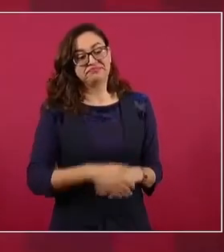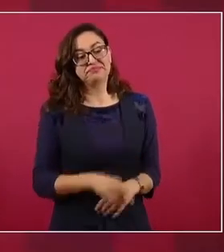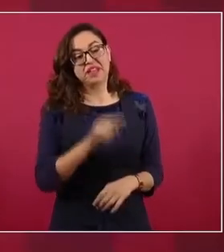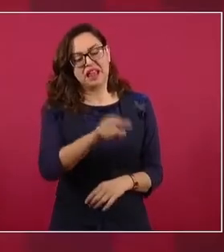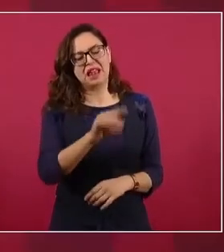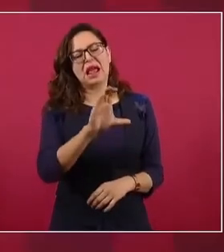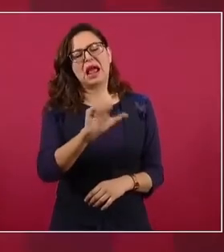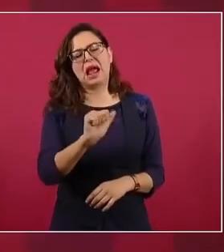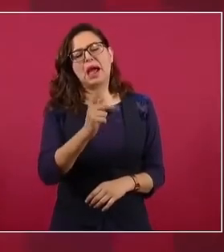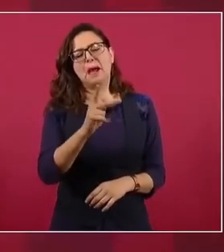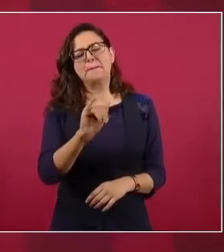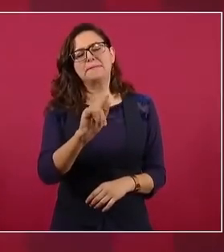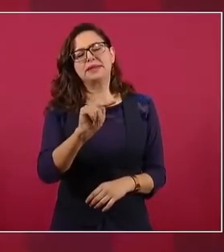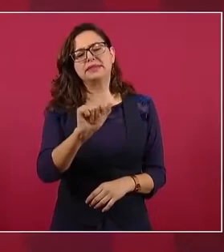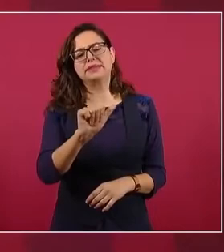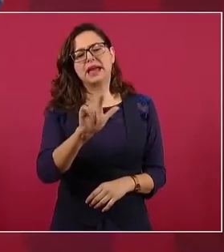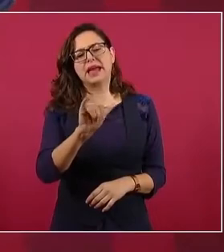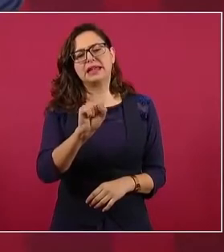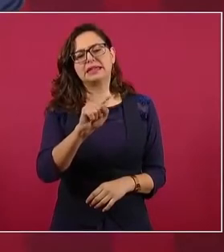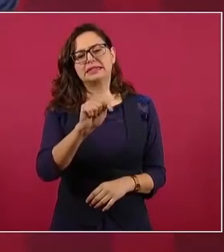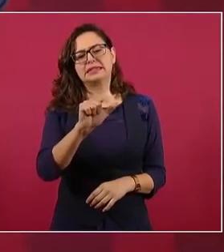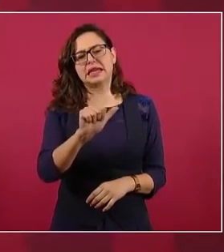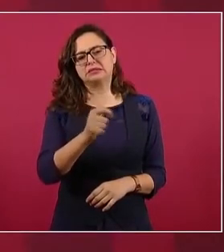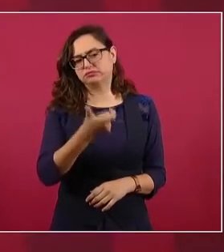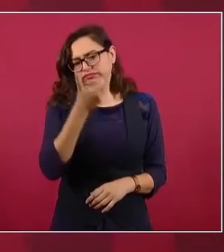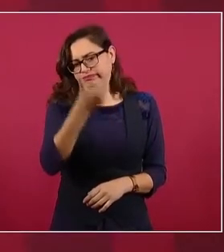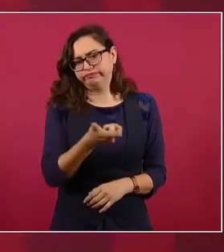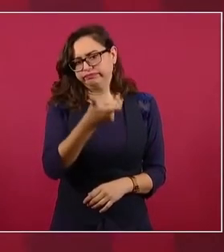capitalista, pero que me caía bien.